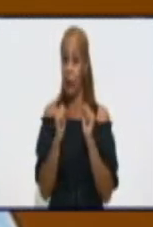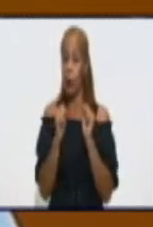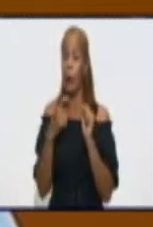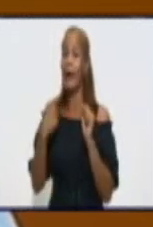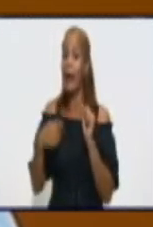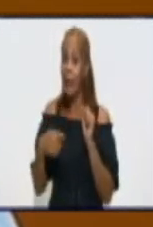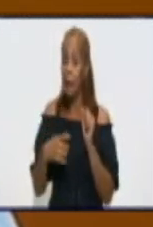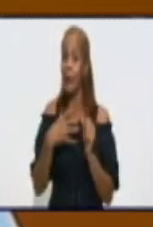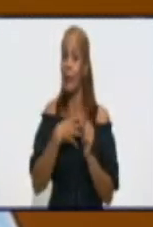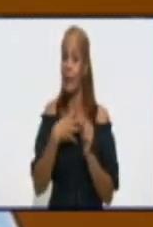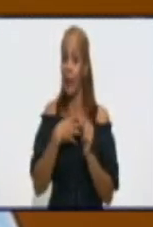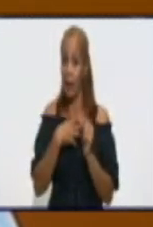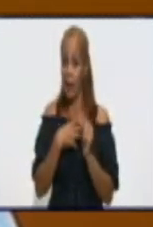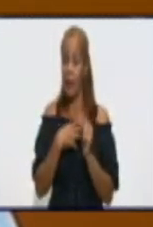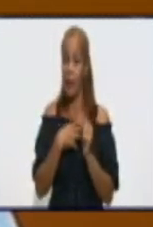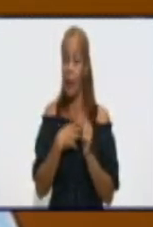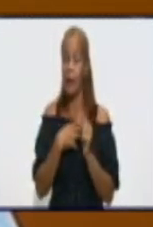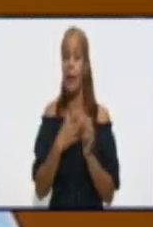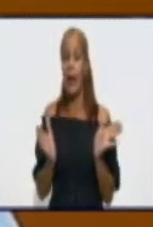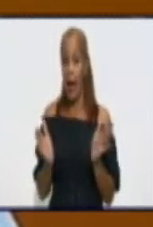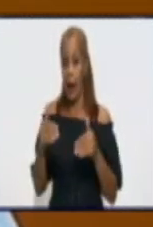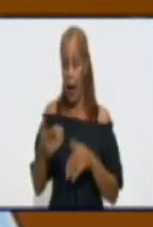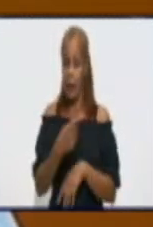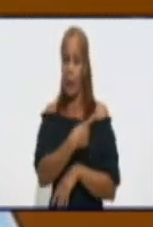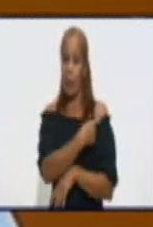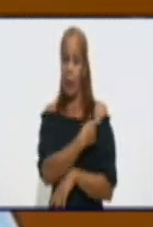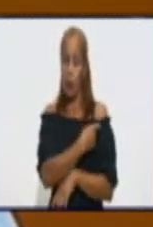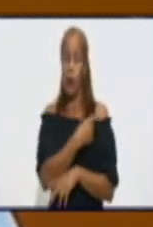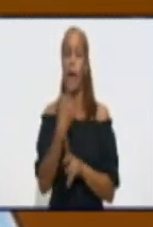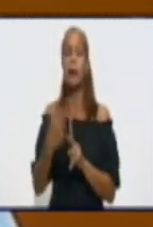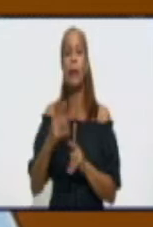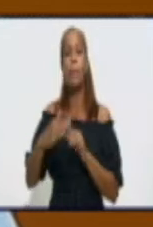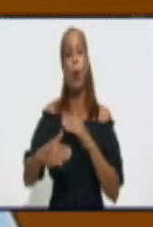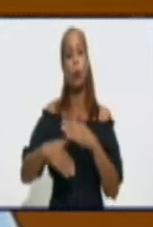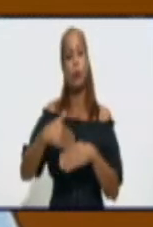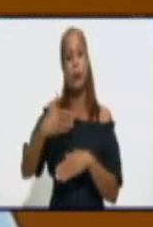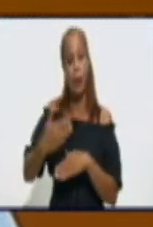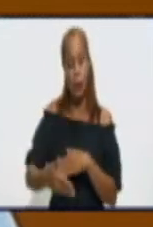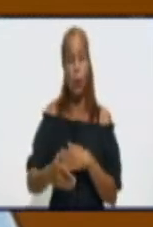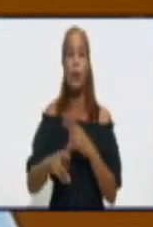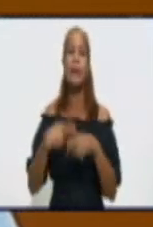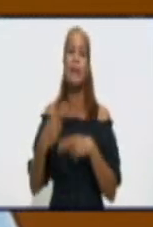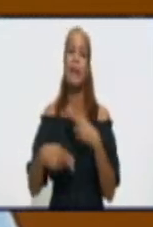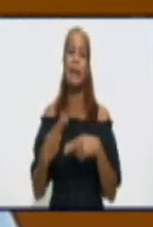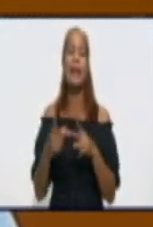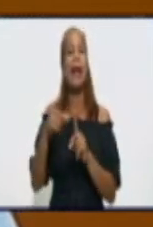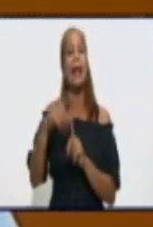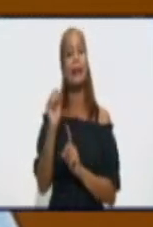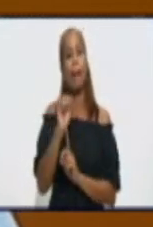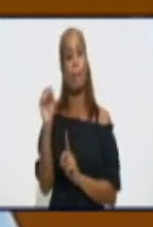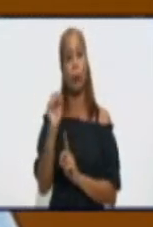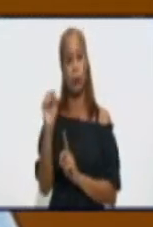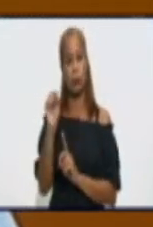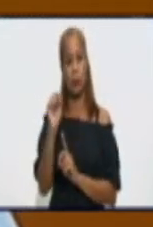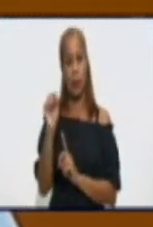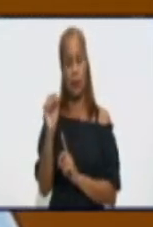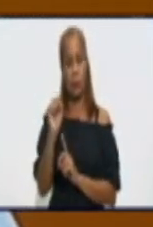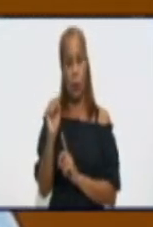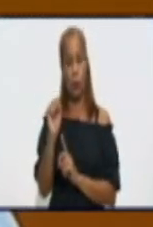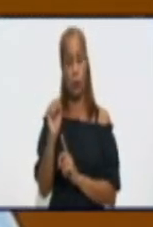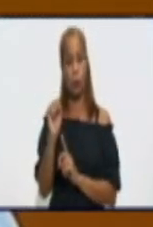requiere ese candidato vacunal. Y posteriormente hacíamos la transportación hacia el sitio